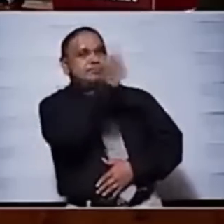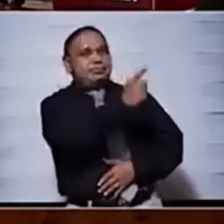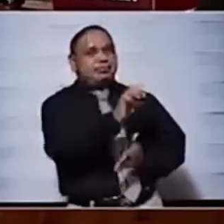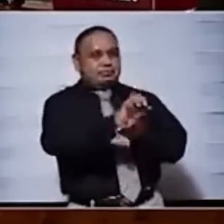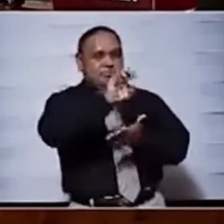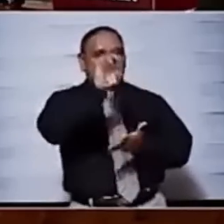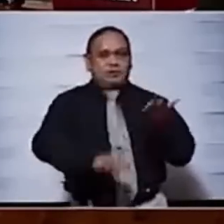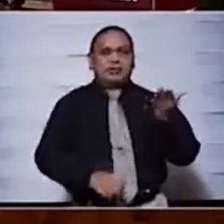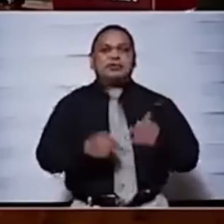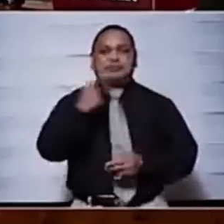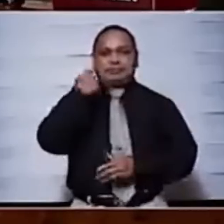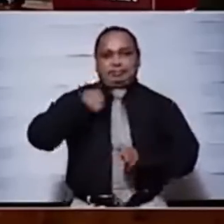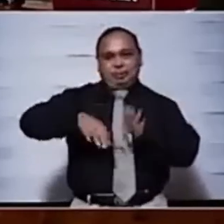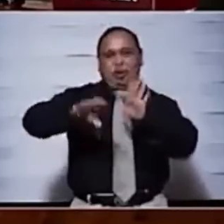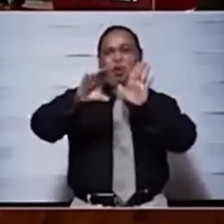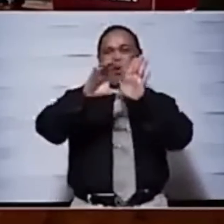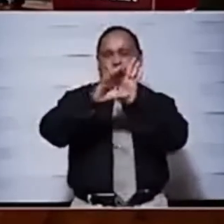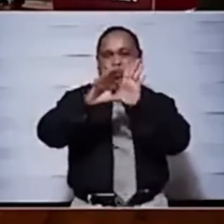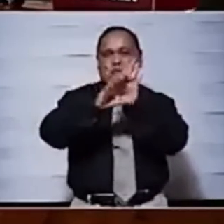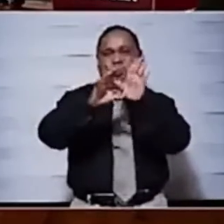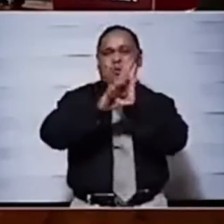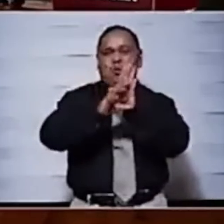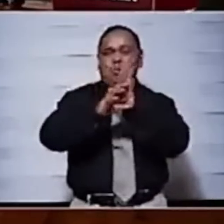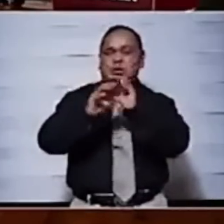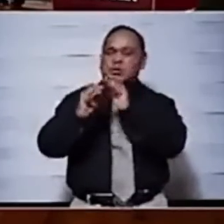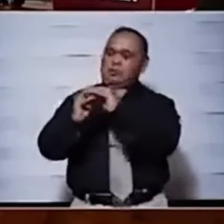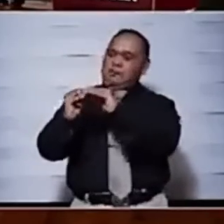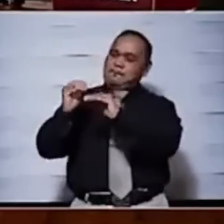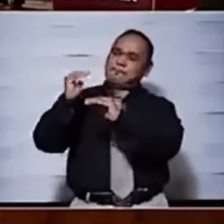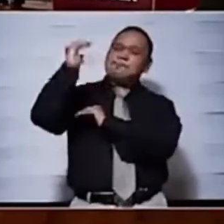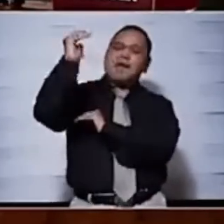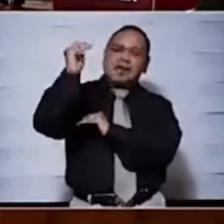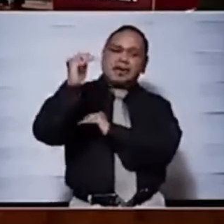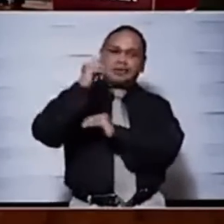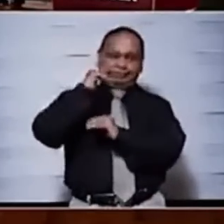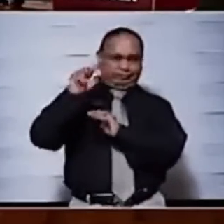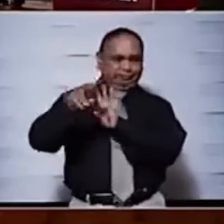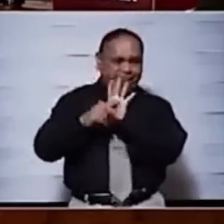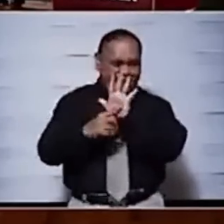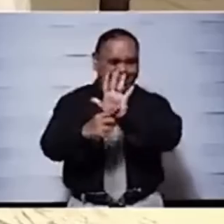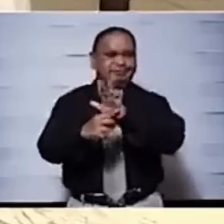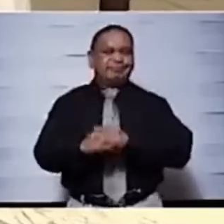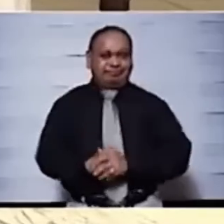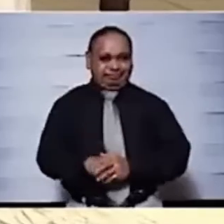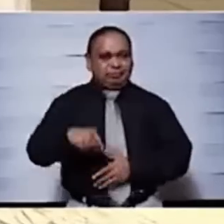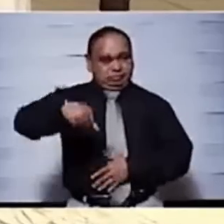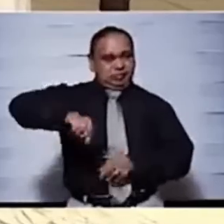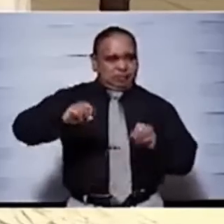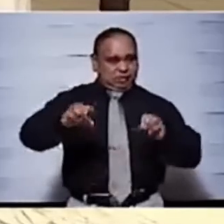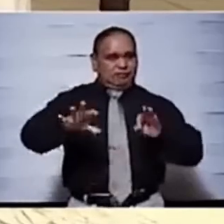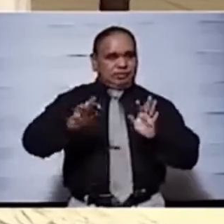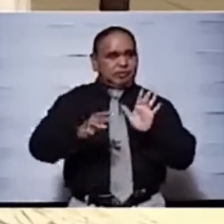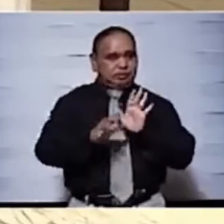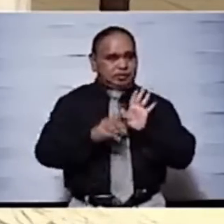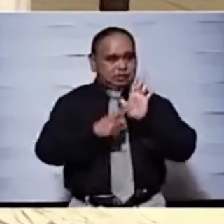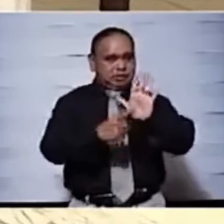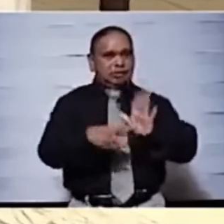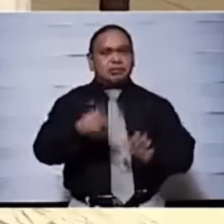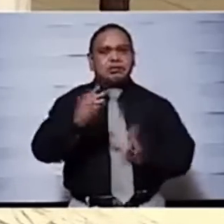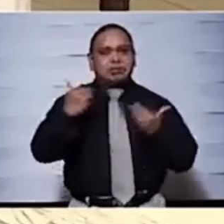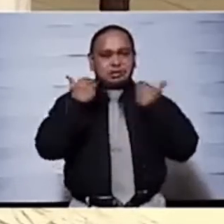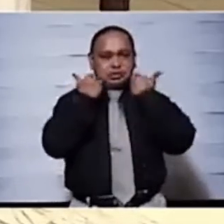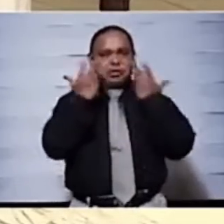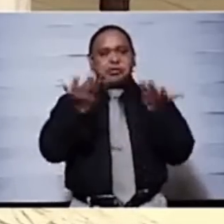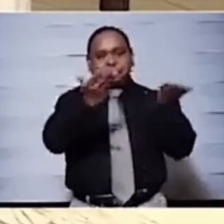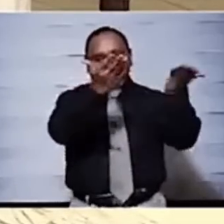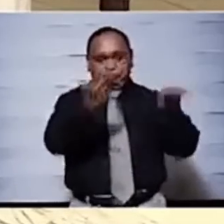vamos a enseñar el cuarto de los ascensos que tiene esta oficina, ¿no? Y que yo la quiero ofrecer para algún